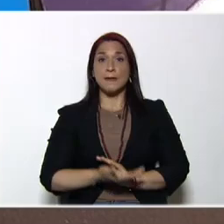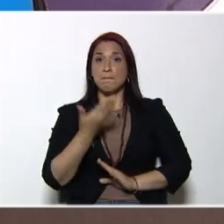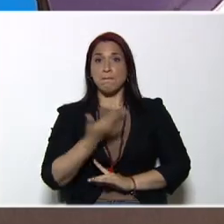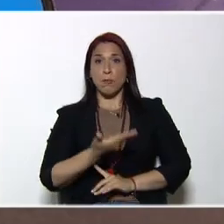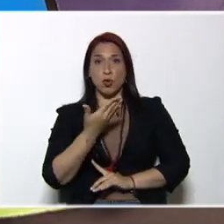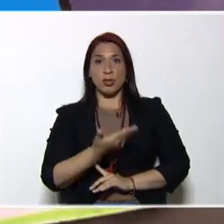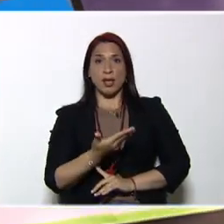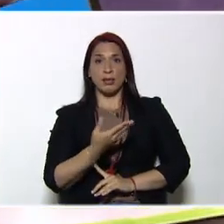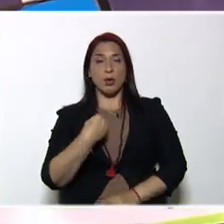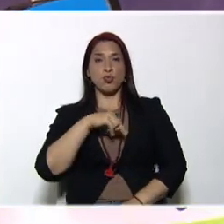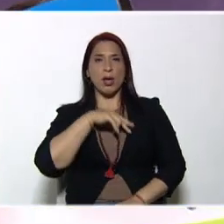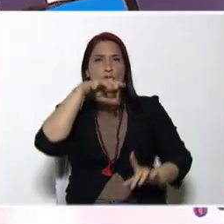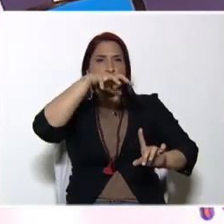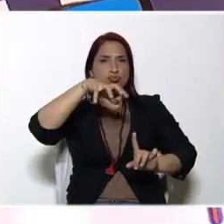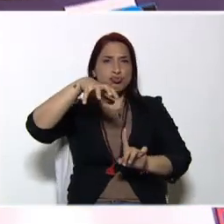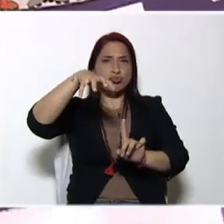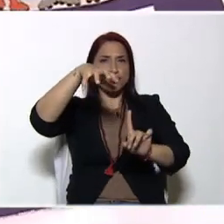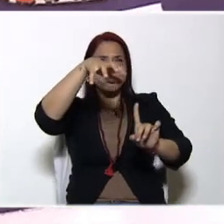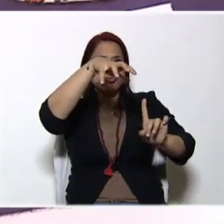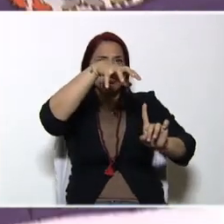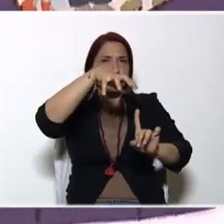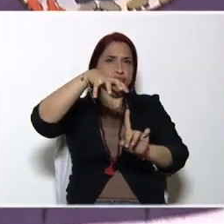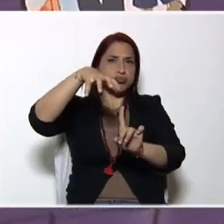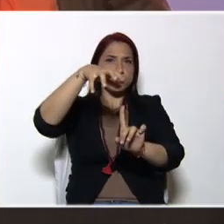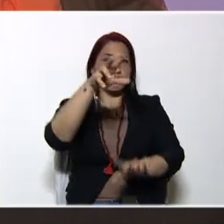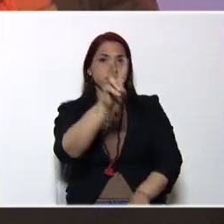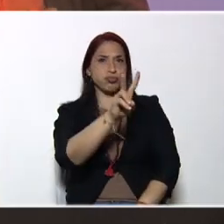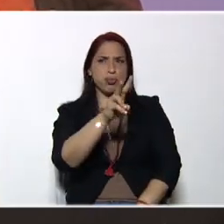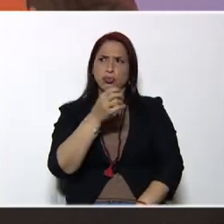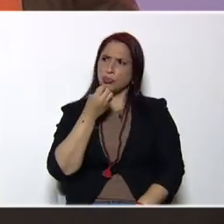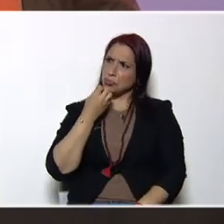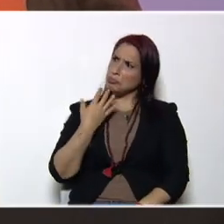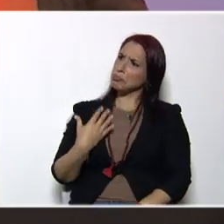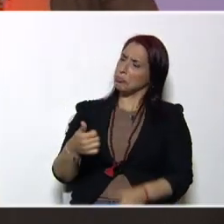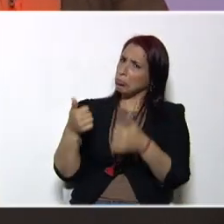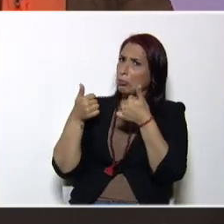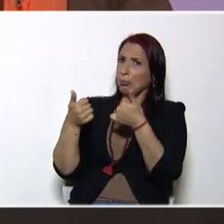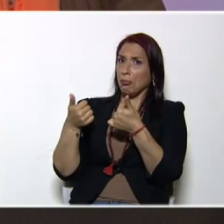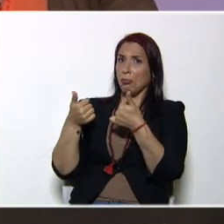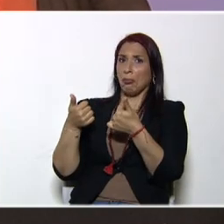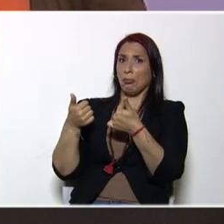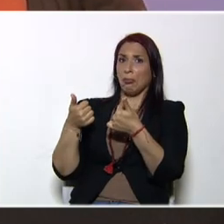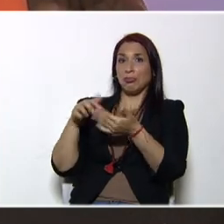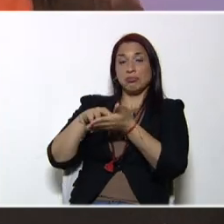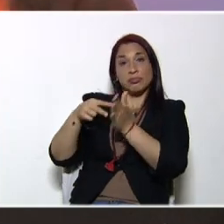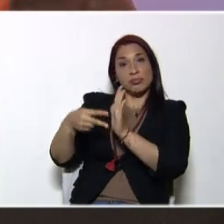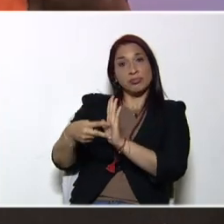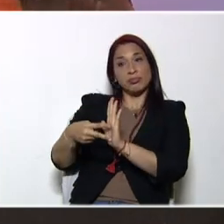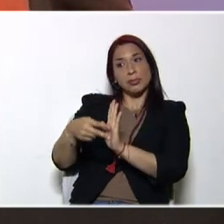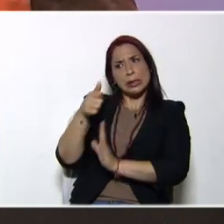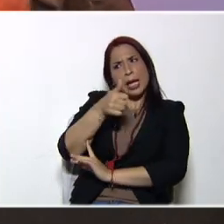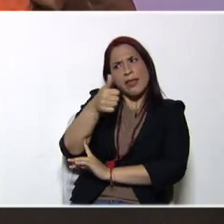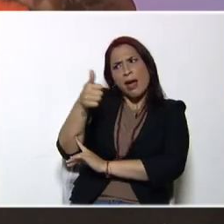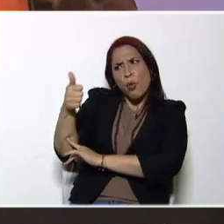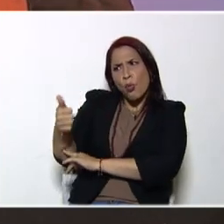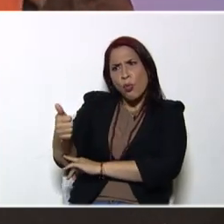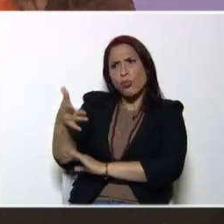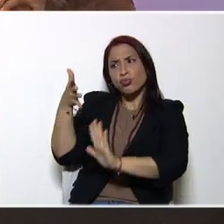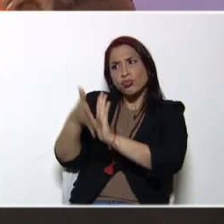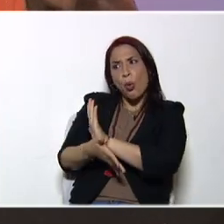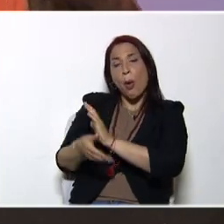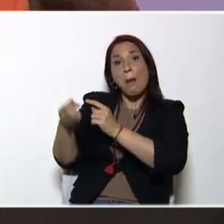importante, nuestros satélites venezolanos. Oye, qué bien, Andrés. Eso quiere decir que cada uno de estos